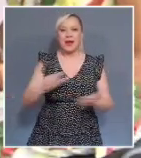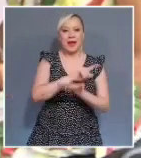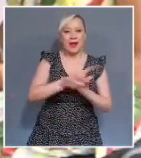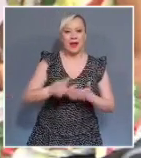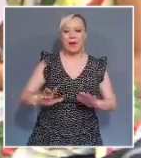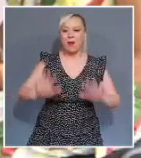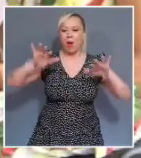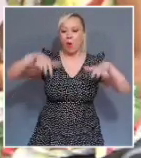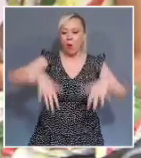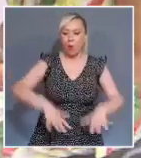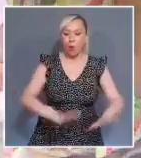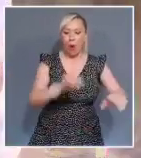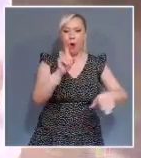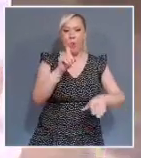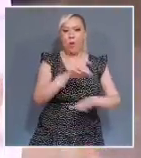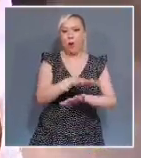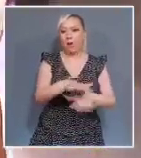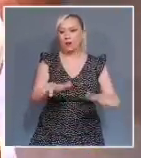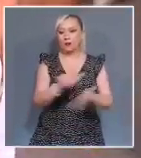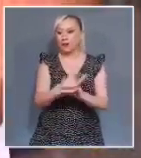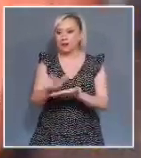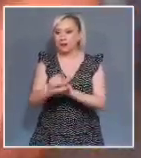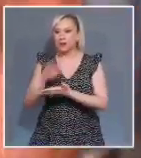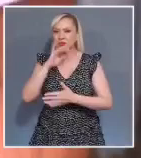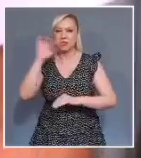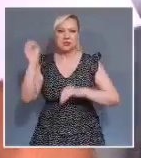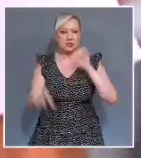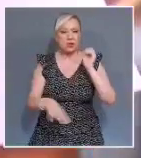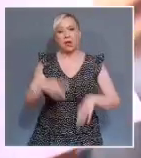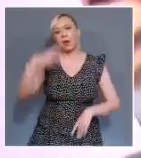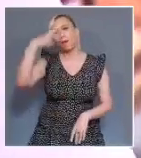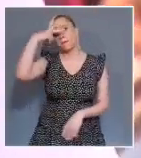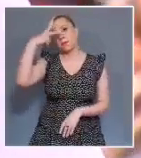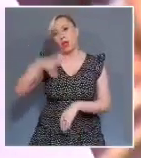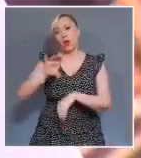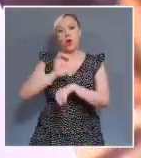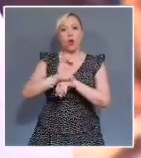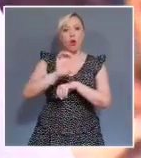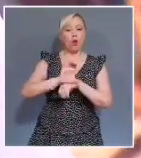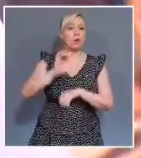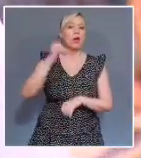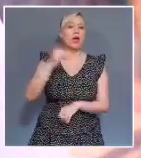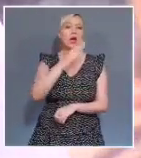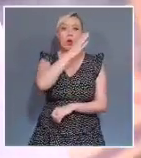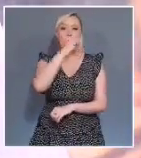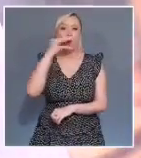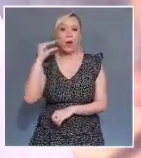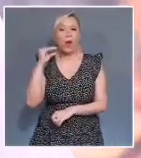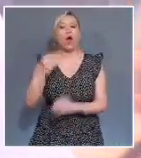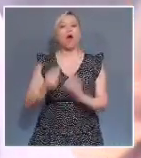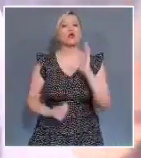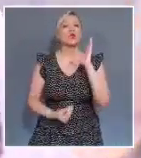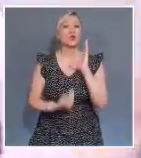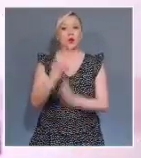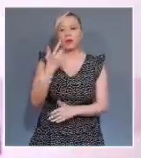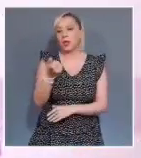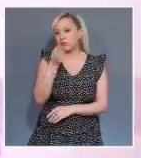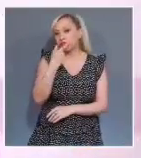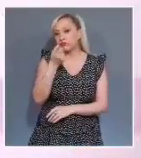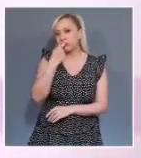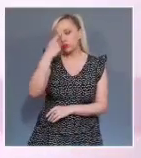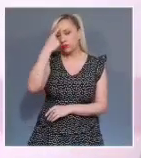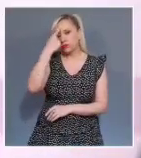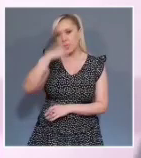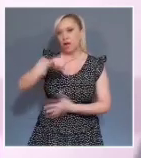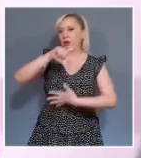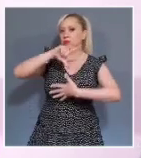conjunta entre México, Colombia y Cuba para crear la Agencia de Medicamentos de Latinoamérica y el Caribe. Porque la